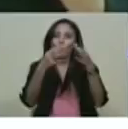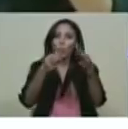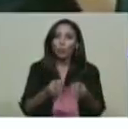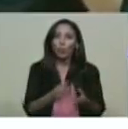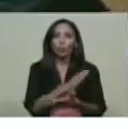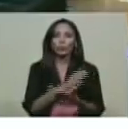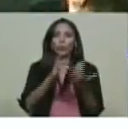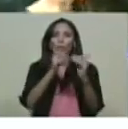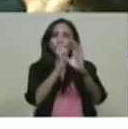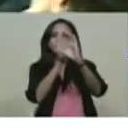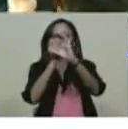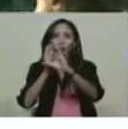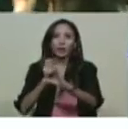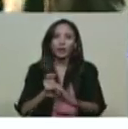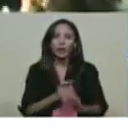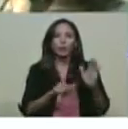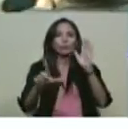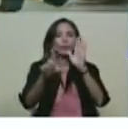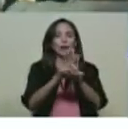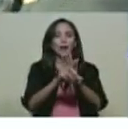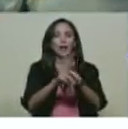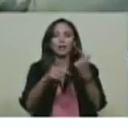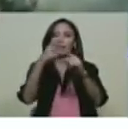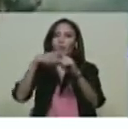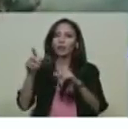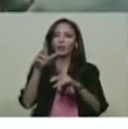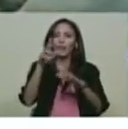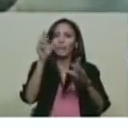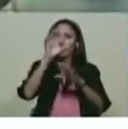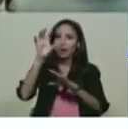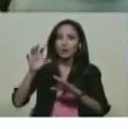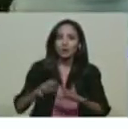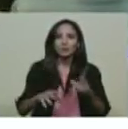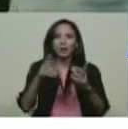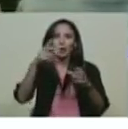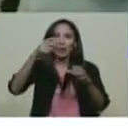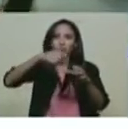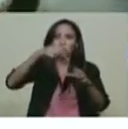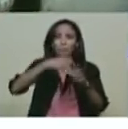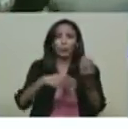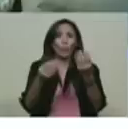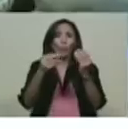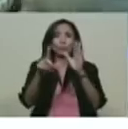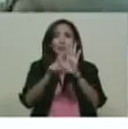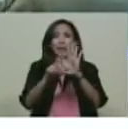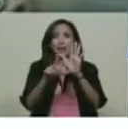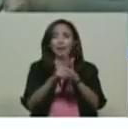arco minero del Orinoco, la ley de la inversión extranjera, la ley de precios acordados, naguará, pues.